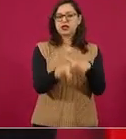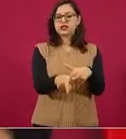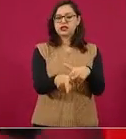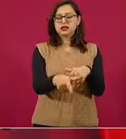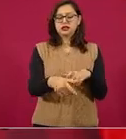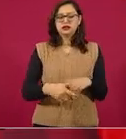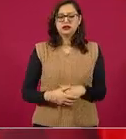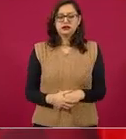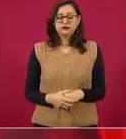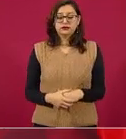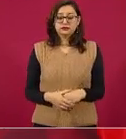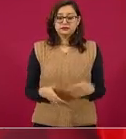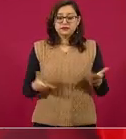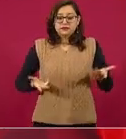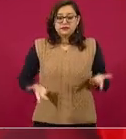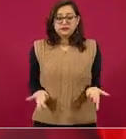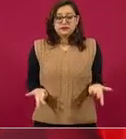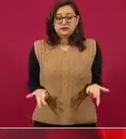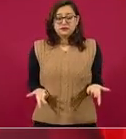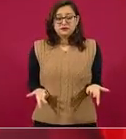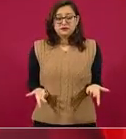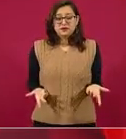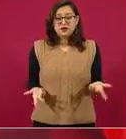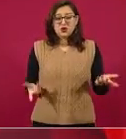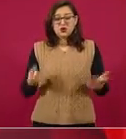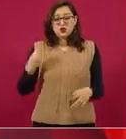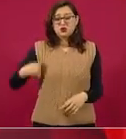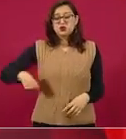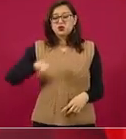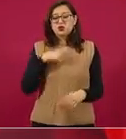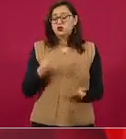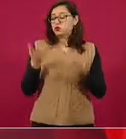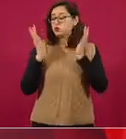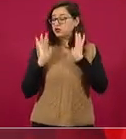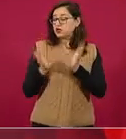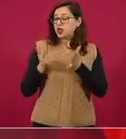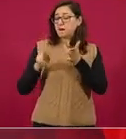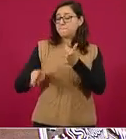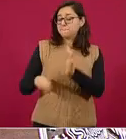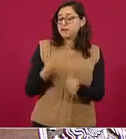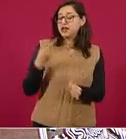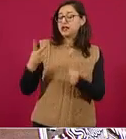Entonces, lo hemos dicho no sé cuántas veces,